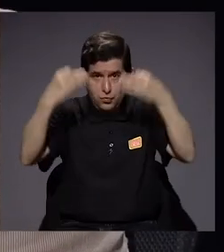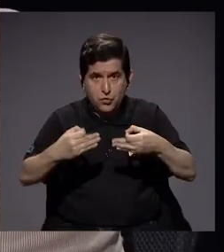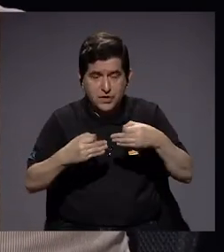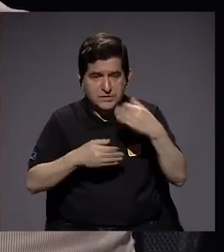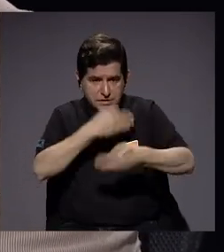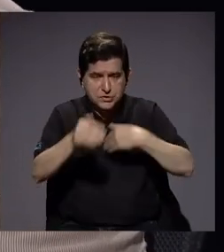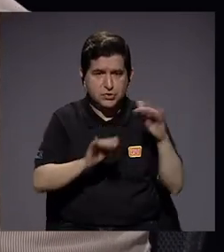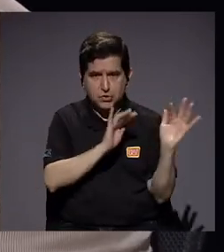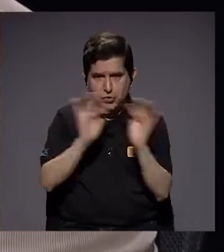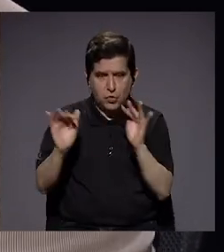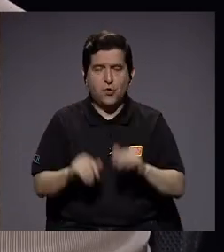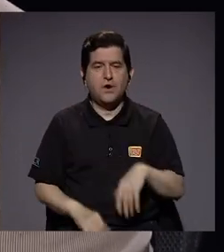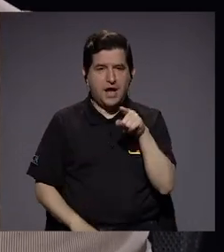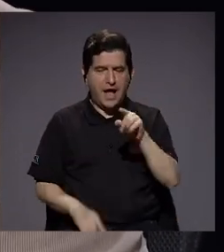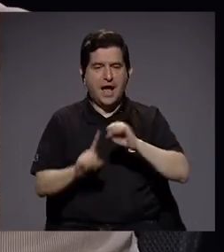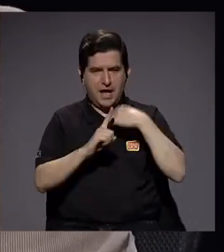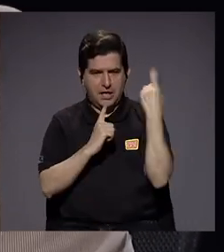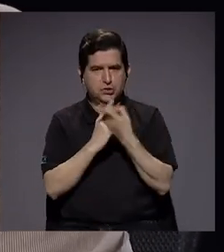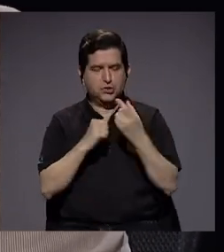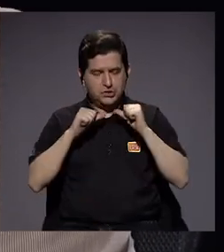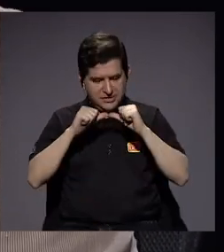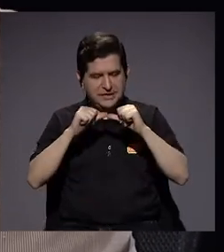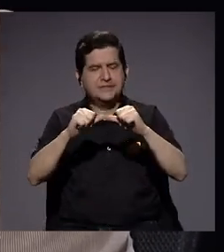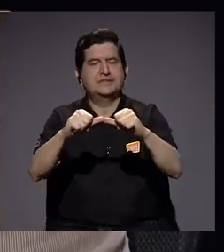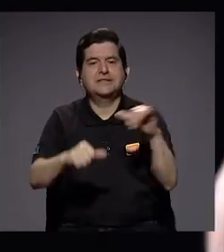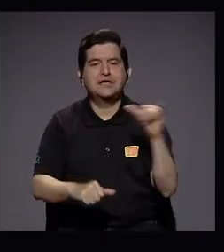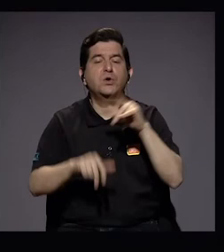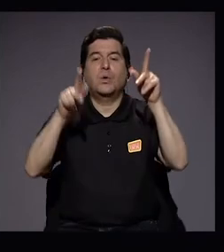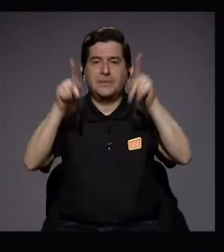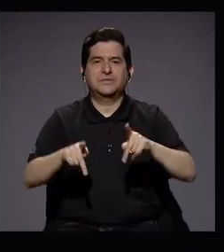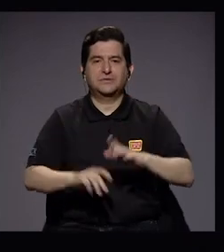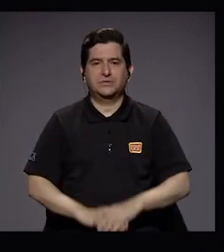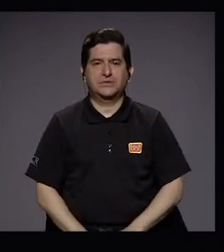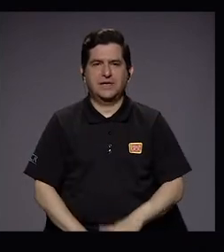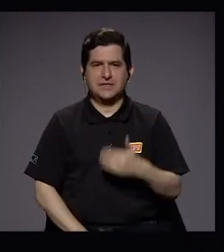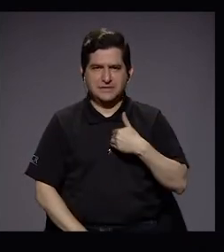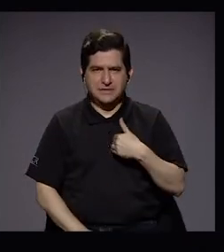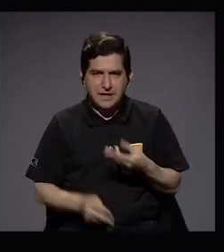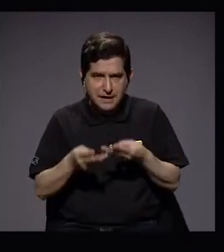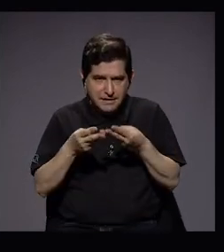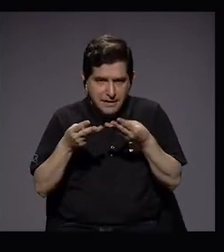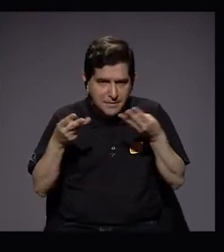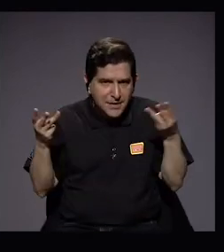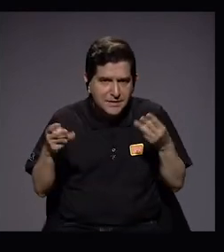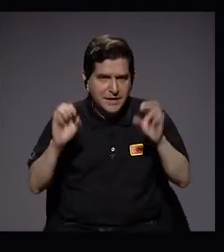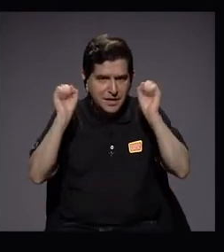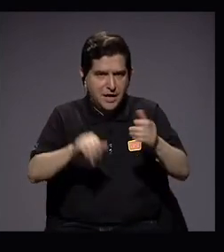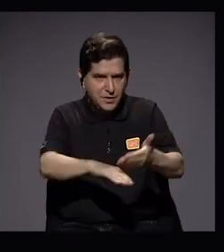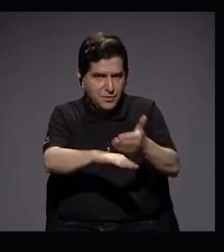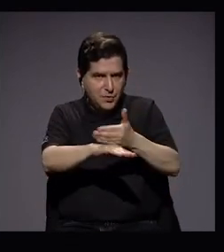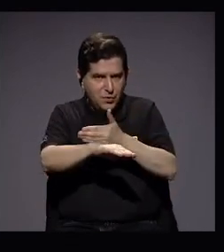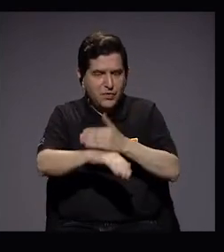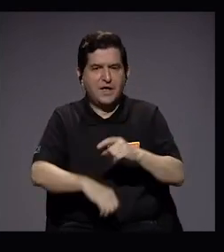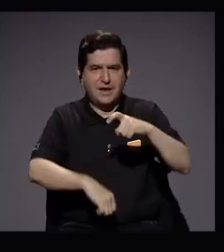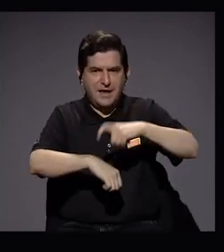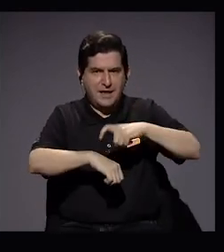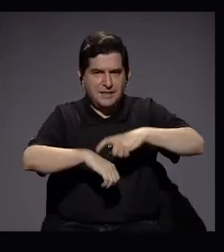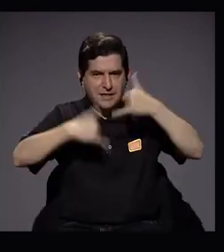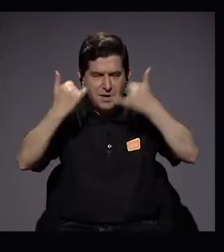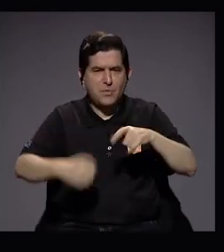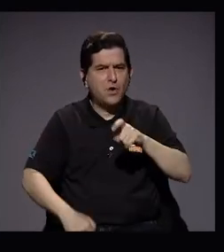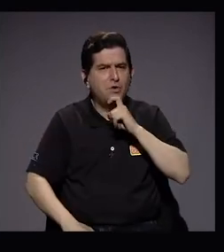la decisión de digitalizarse son las que van a salir adelante, igualmente las personas. Tenemos materia para salir adelante en este